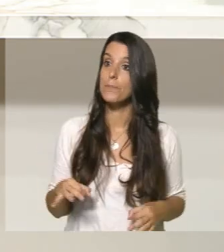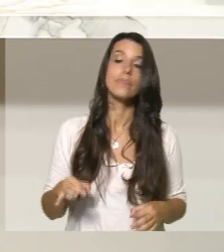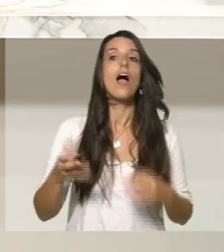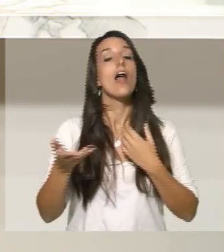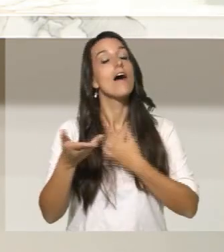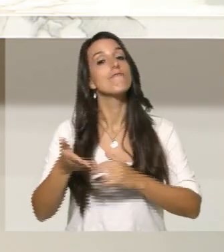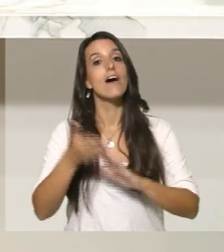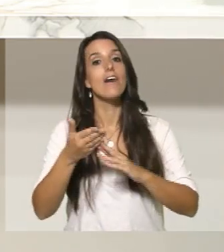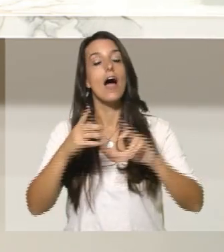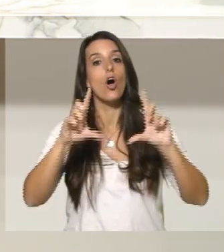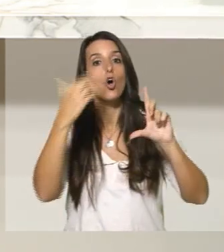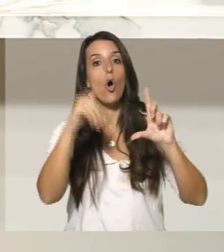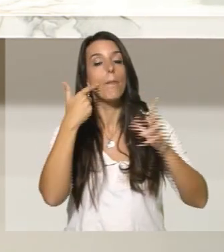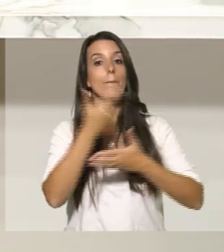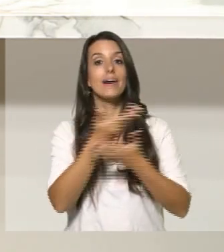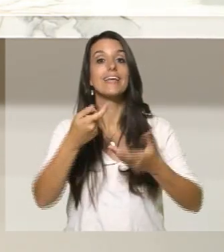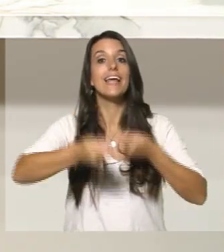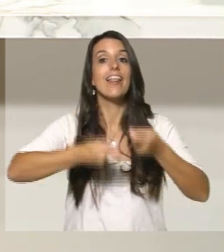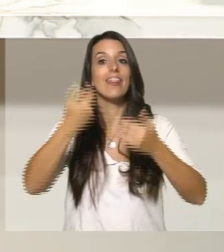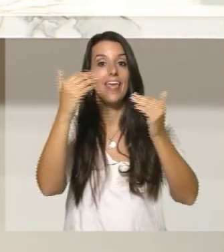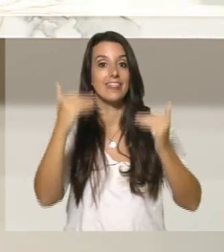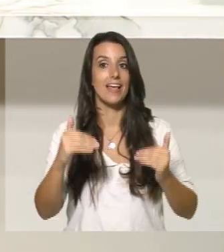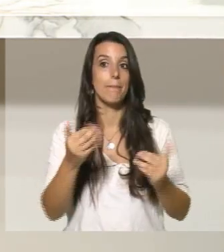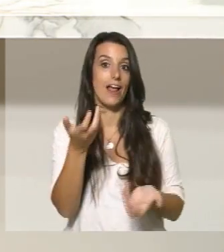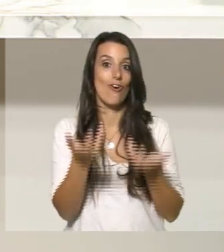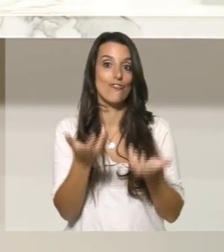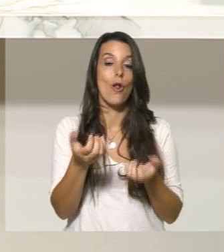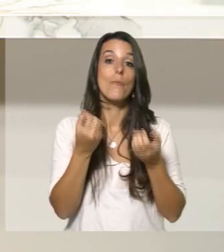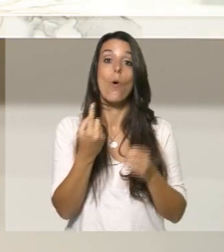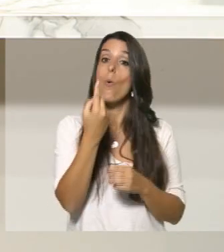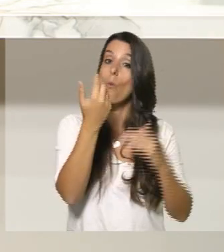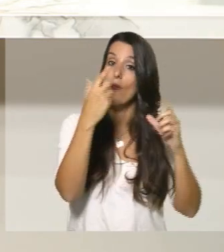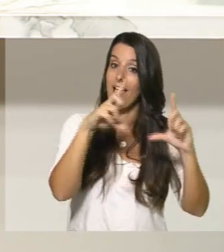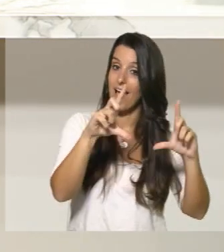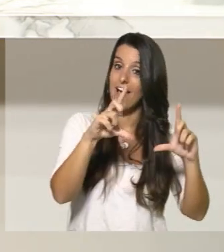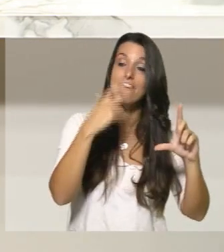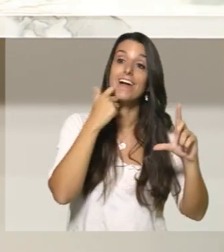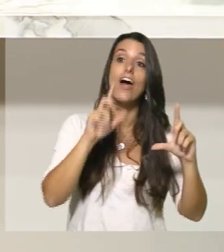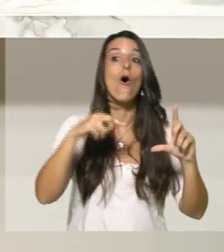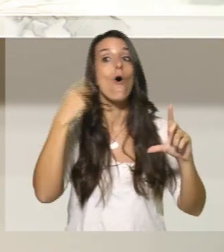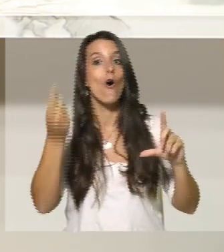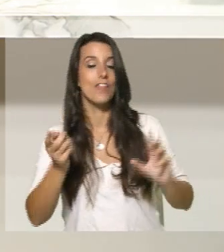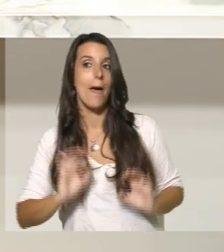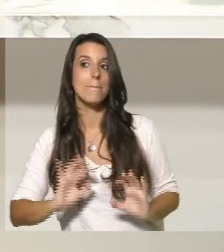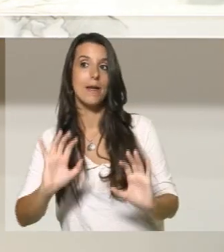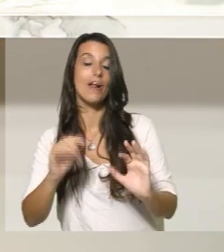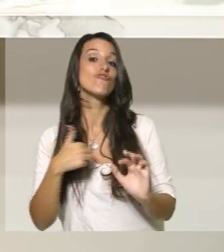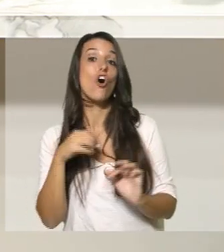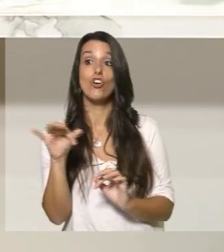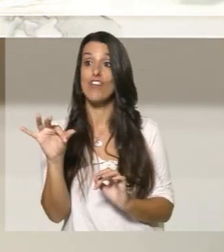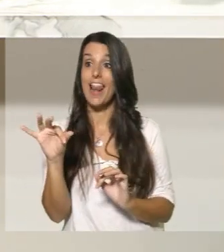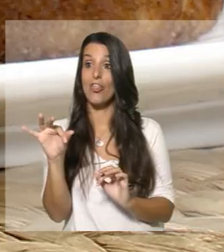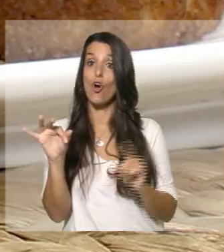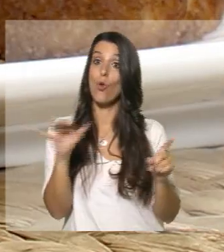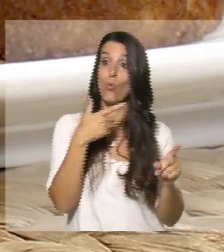Vamos a compartir las recetas, los ingredientes, ¿te parece, Marina? Perfecto. Porque mostramos una, pero estamos acá en preparación, yo estoy en la parte, en el team salado.